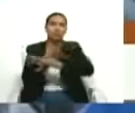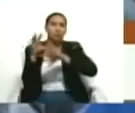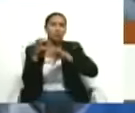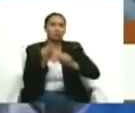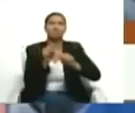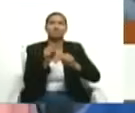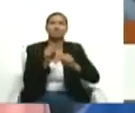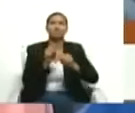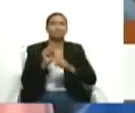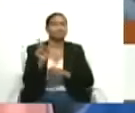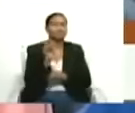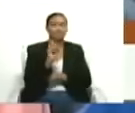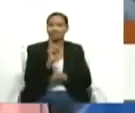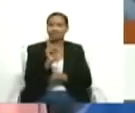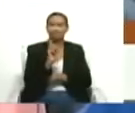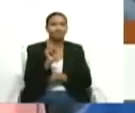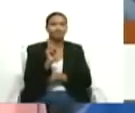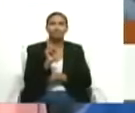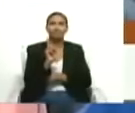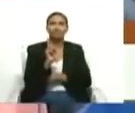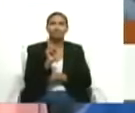oligárquicas, extremistas,